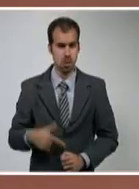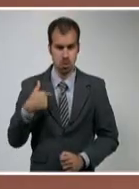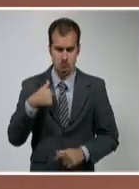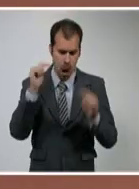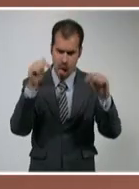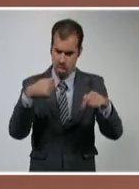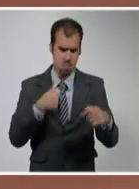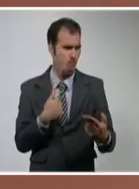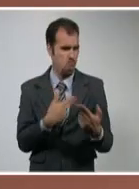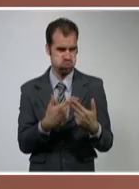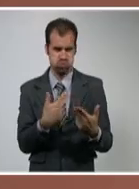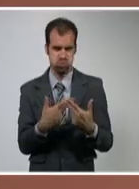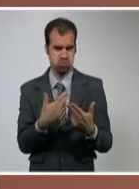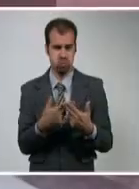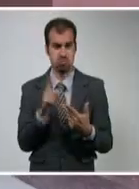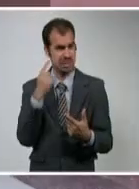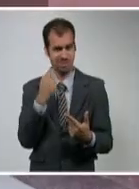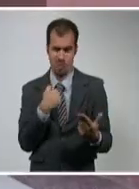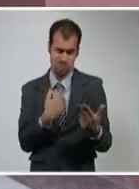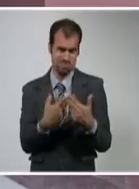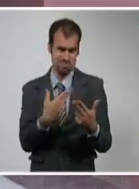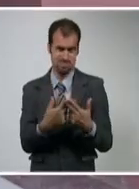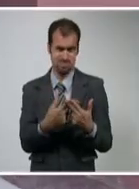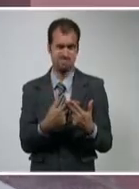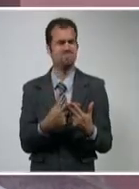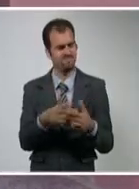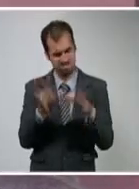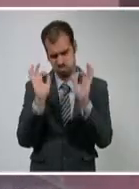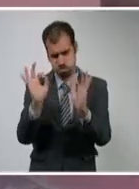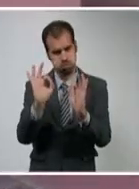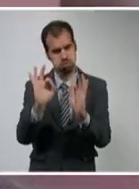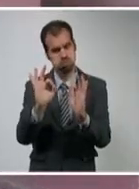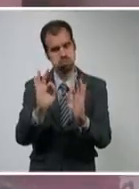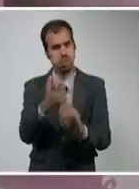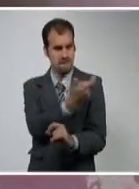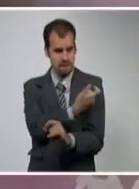Confío al 100%. Lisandra Sesto, Sistema Informativo de la Televisión.